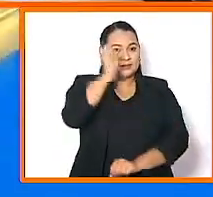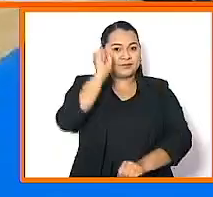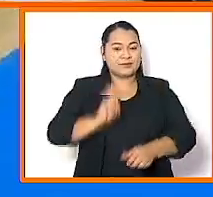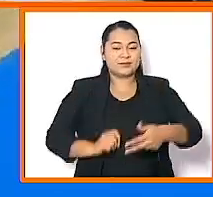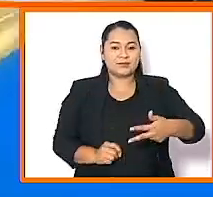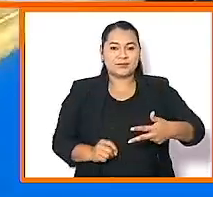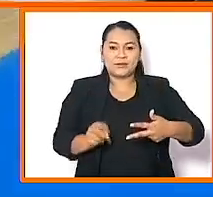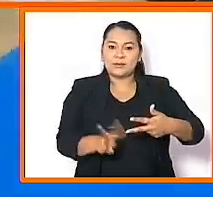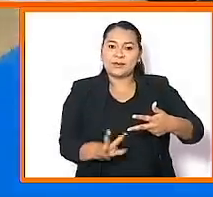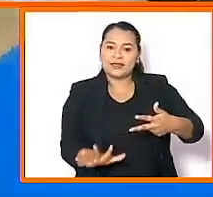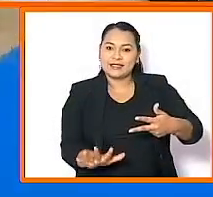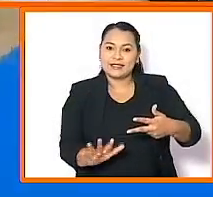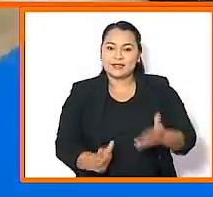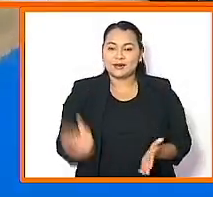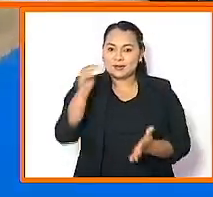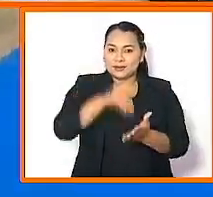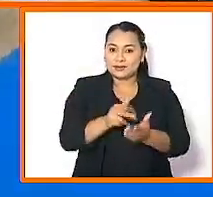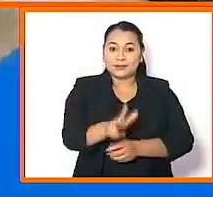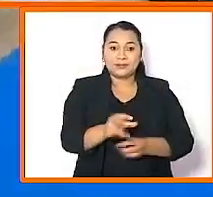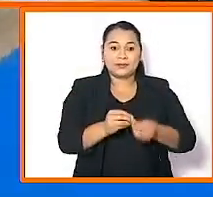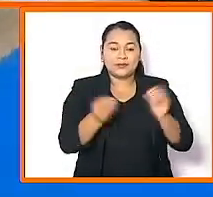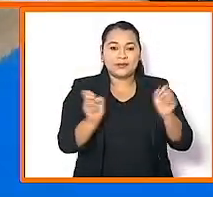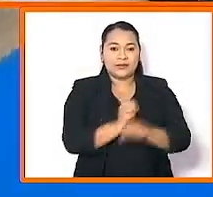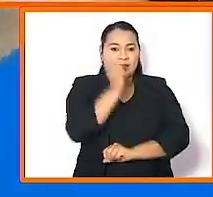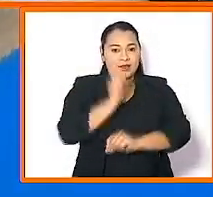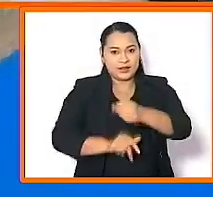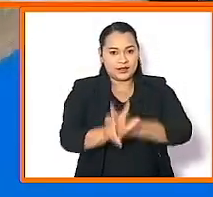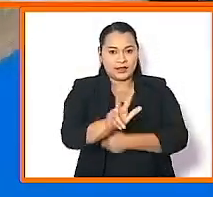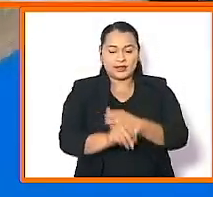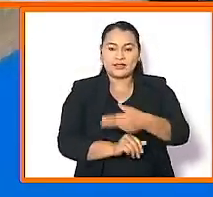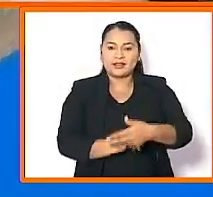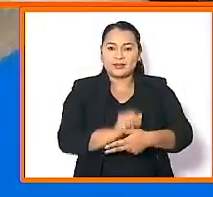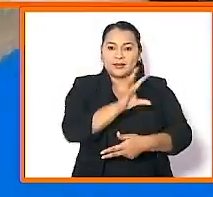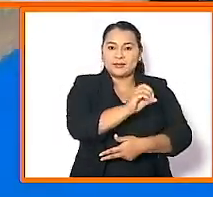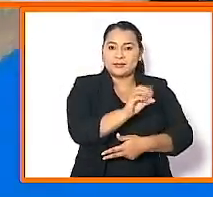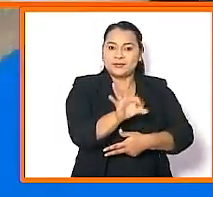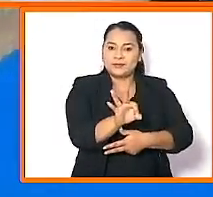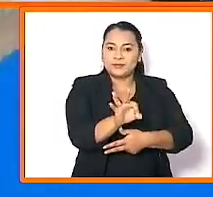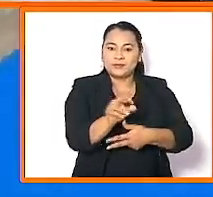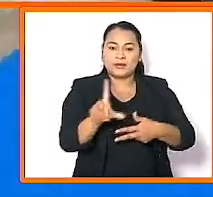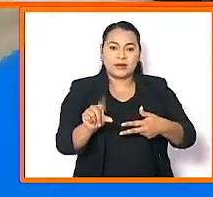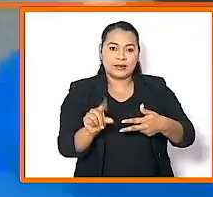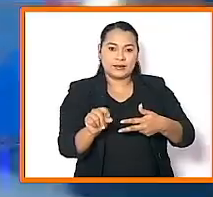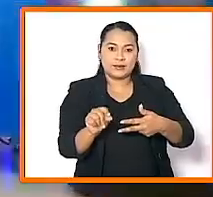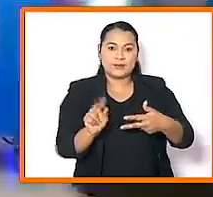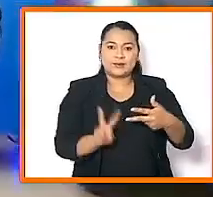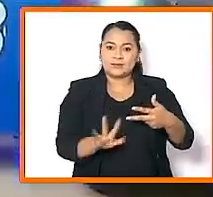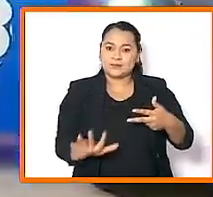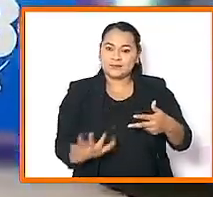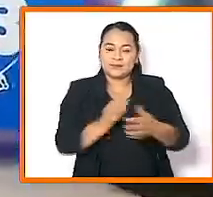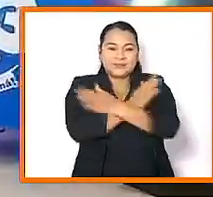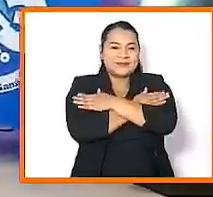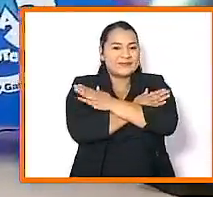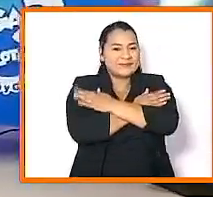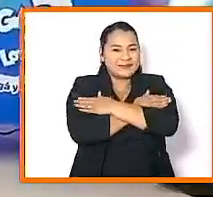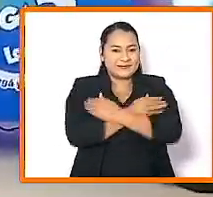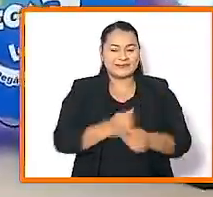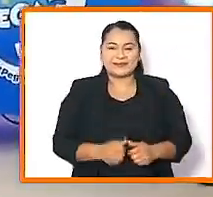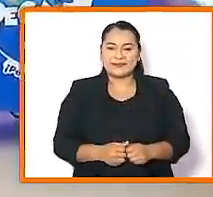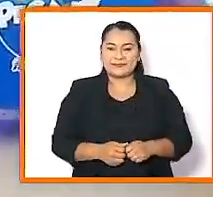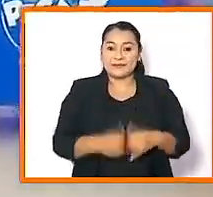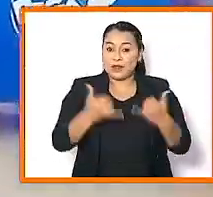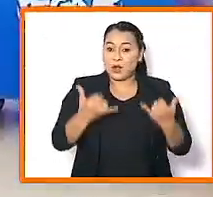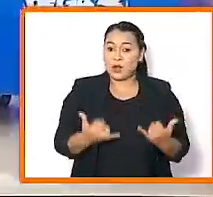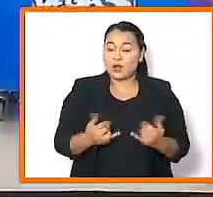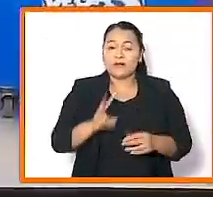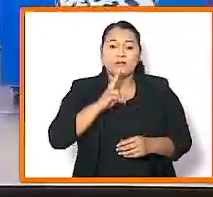el 25. Los números ganadores en Pega 3 son 09, 20, 25. Muchas felicidades. Es momento de hacer de tus